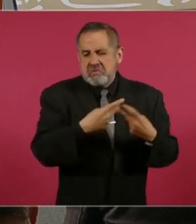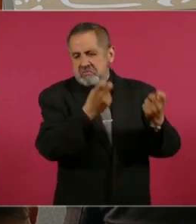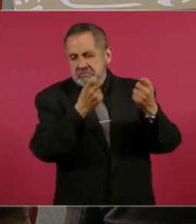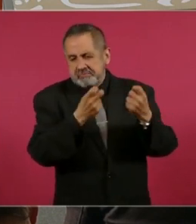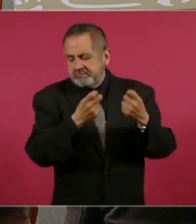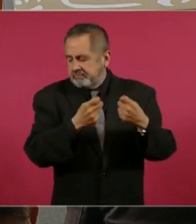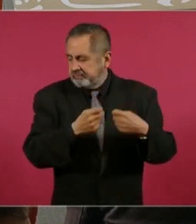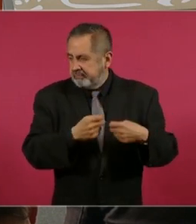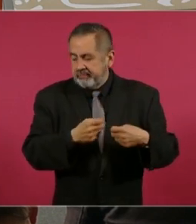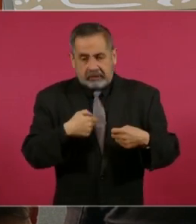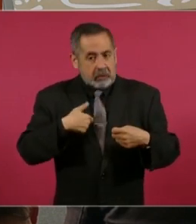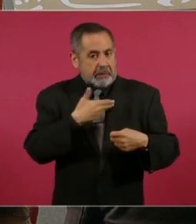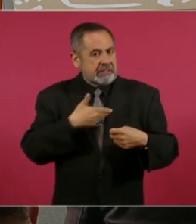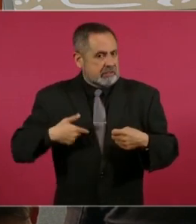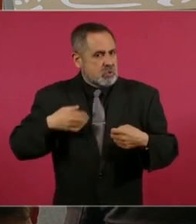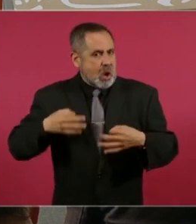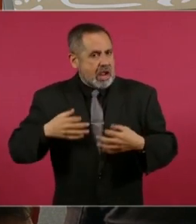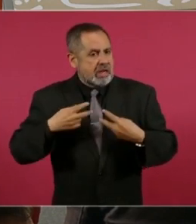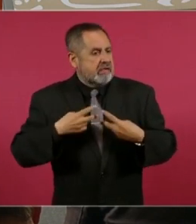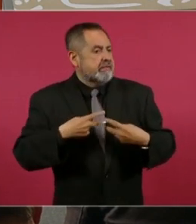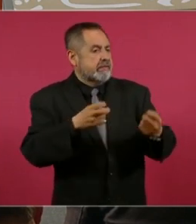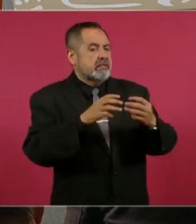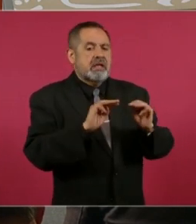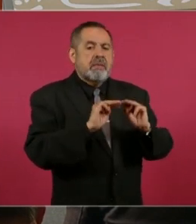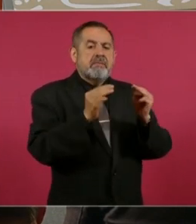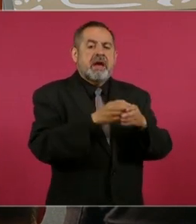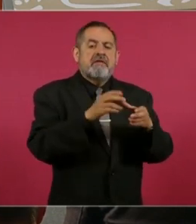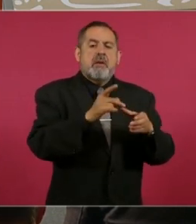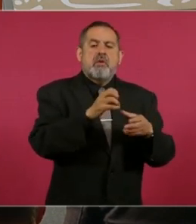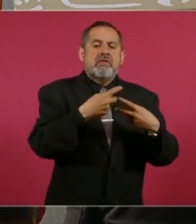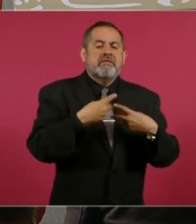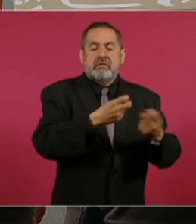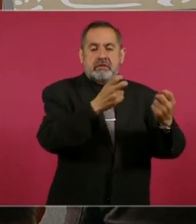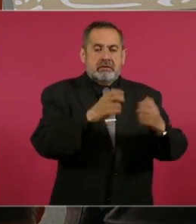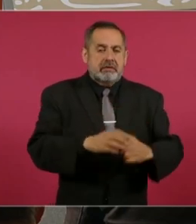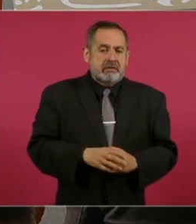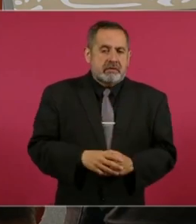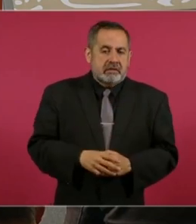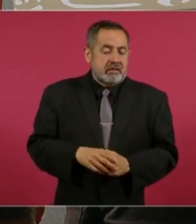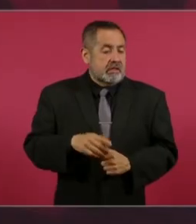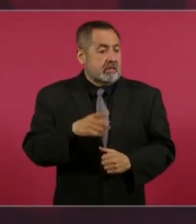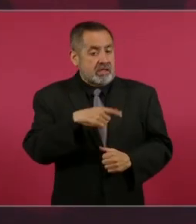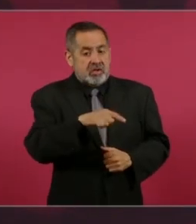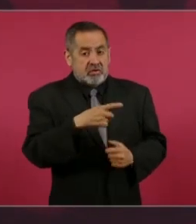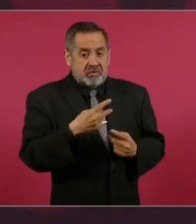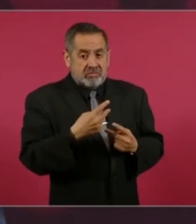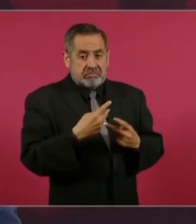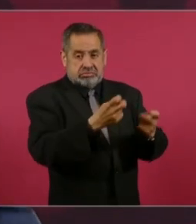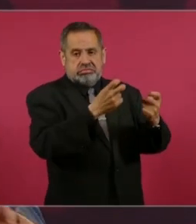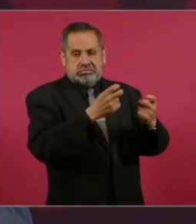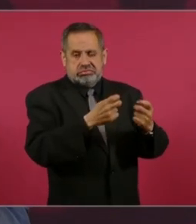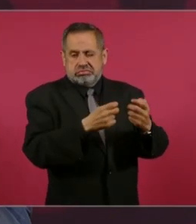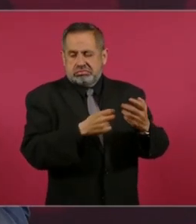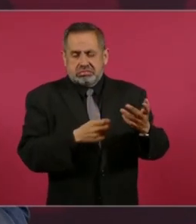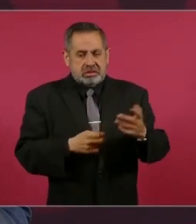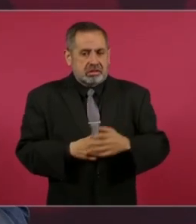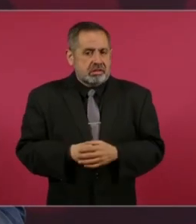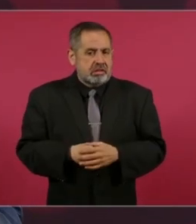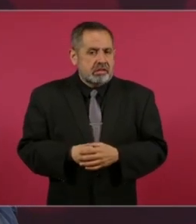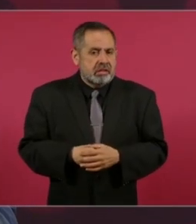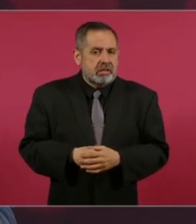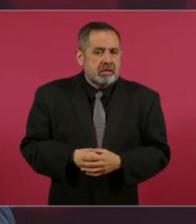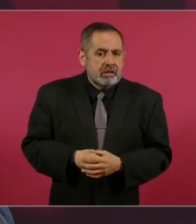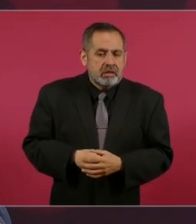se robaron los de la mafia del poder. Finalmente, la presidencia, me dijo